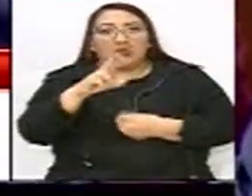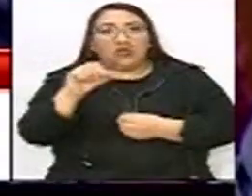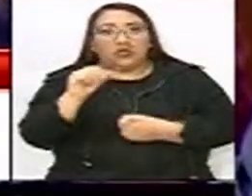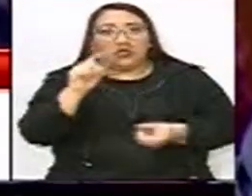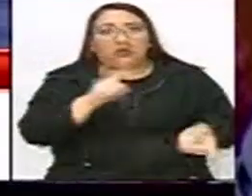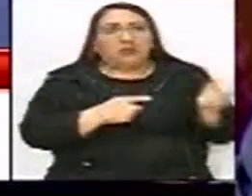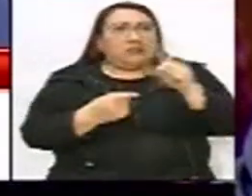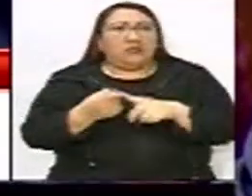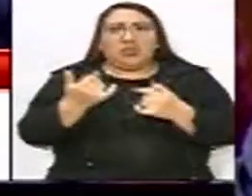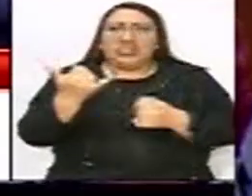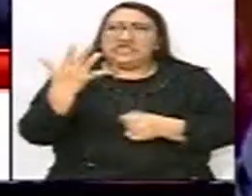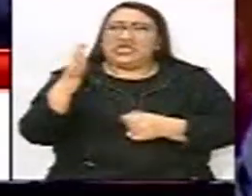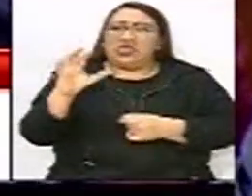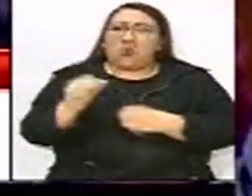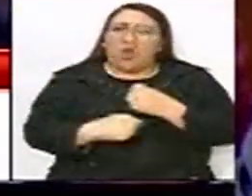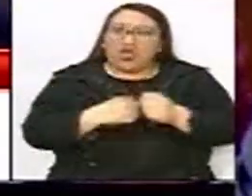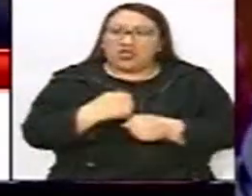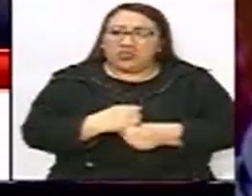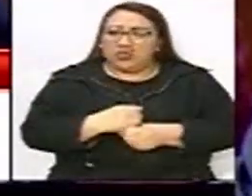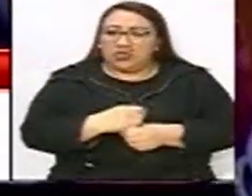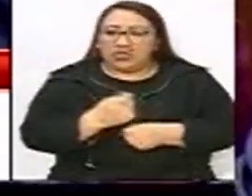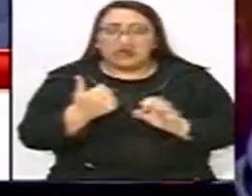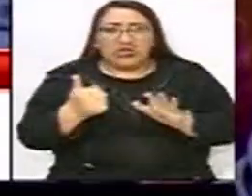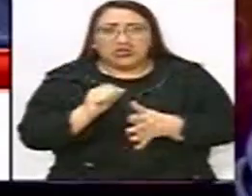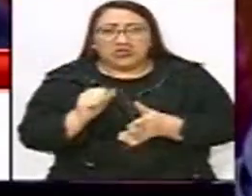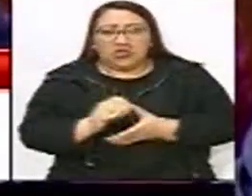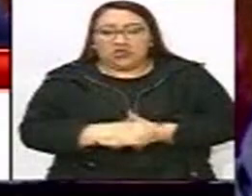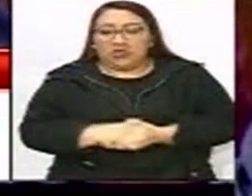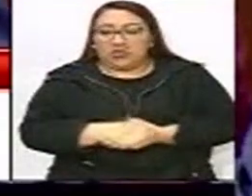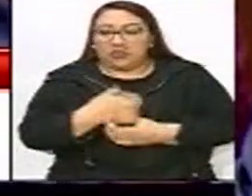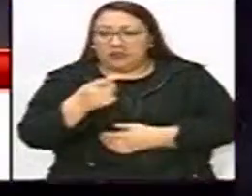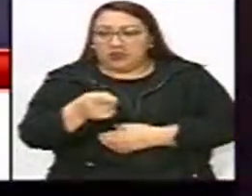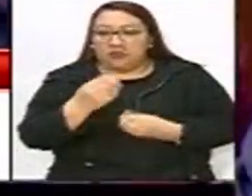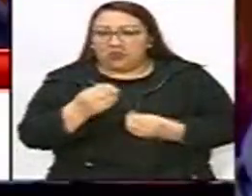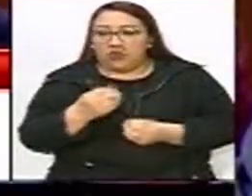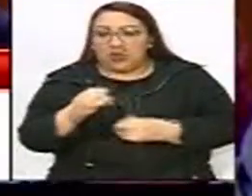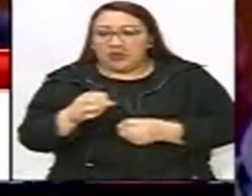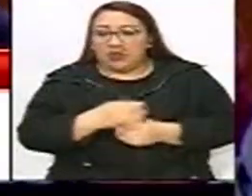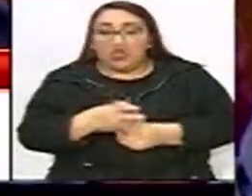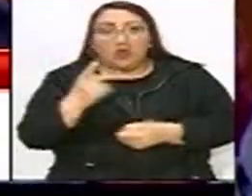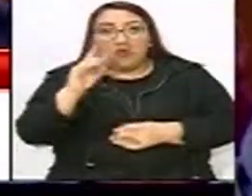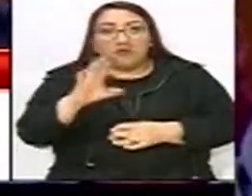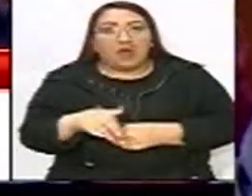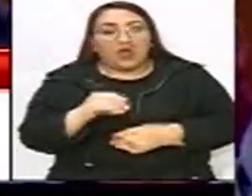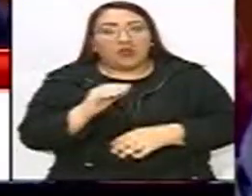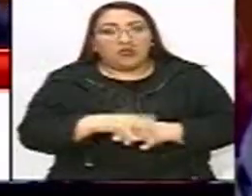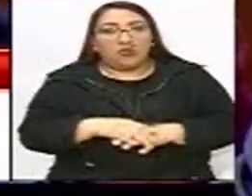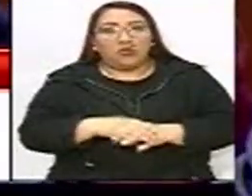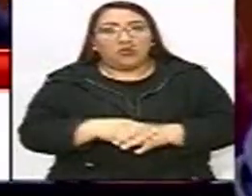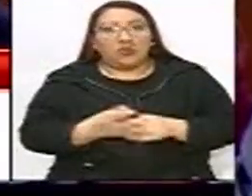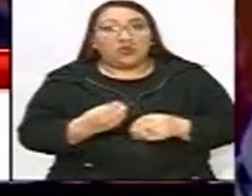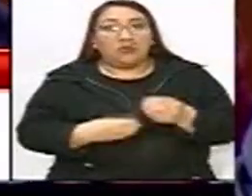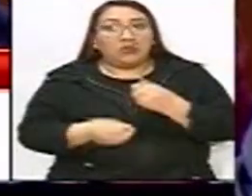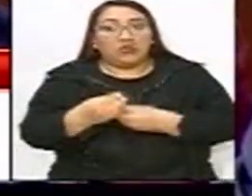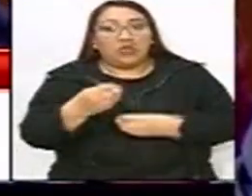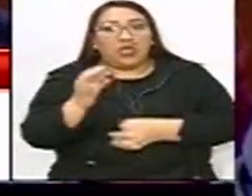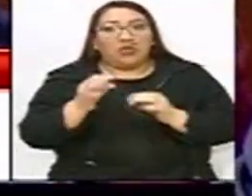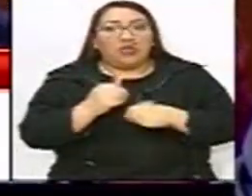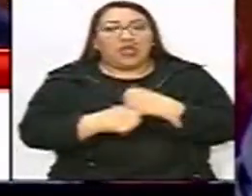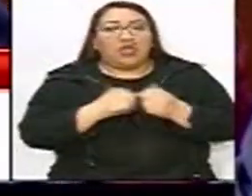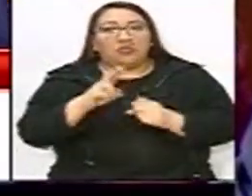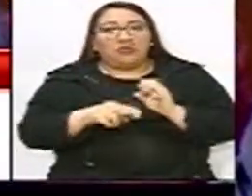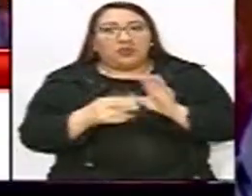soles estamos hoy, luego de 5 años, en casi 6 soles. Pero se debe a que ha habido una distorsión producto de una compensación económica en el